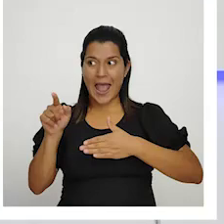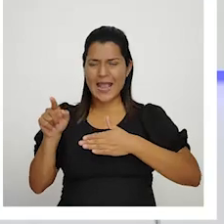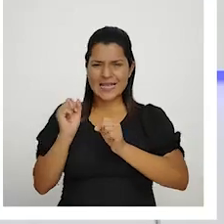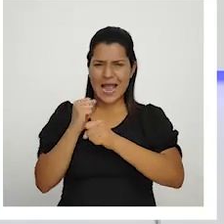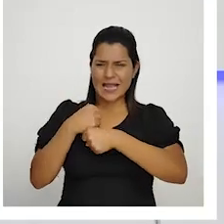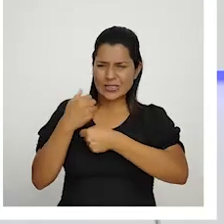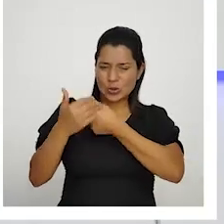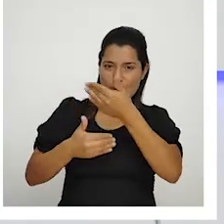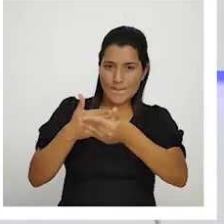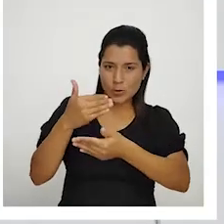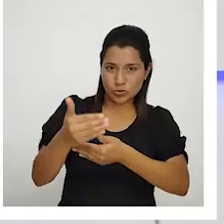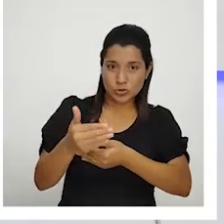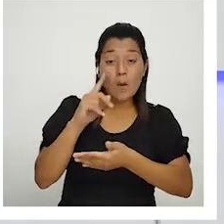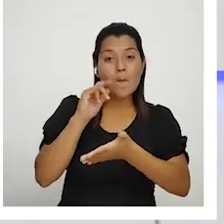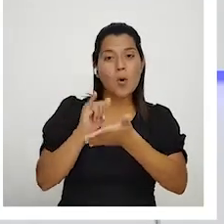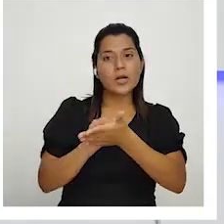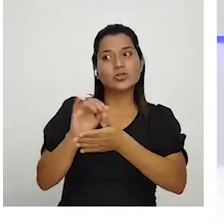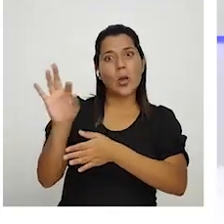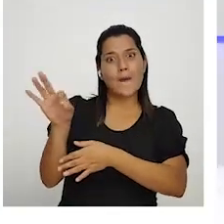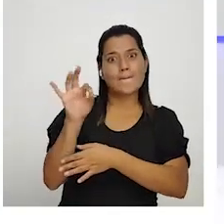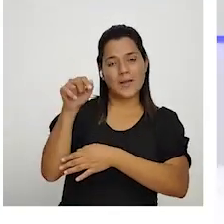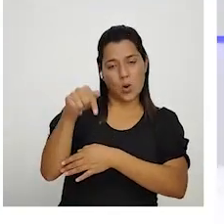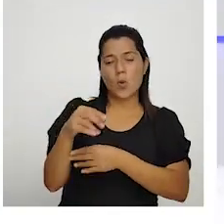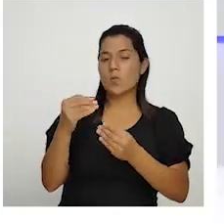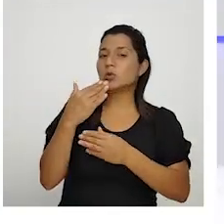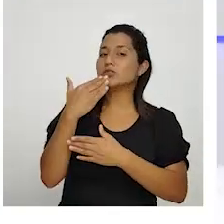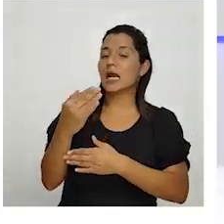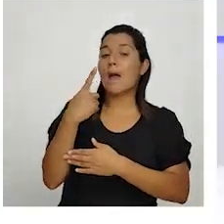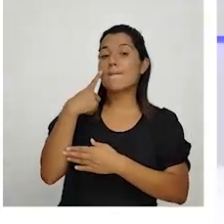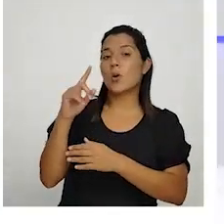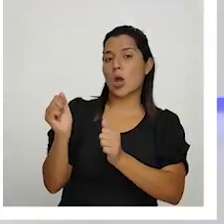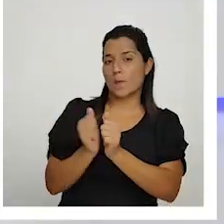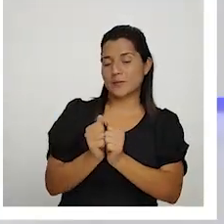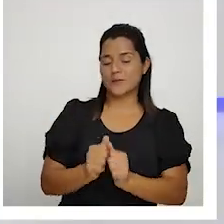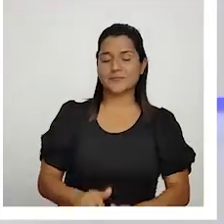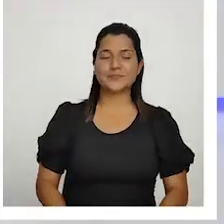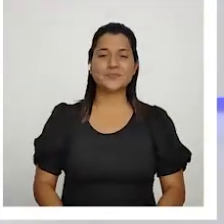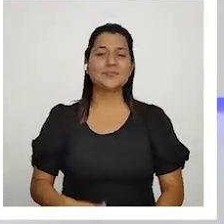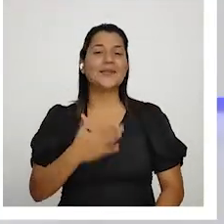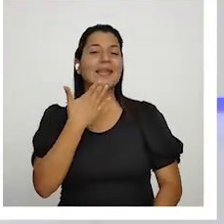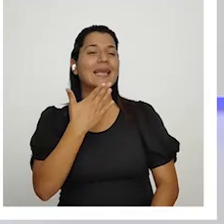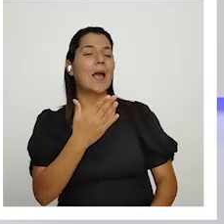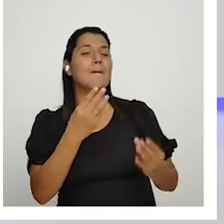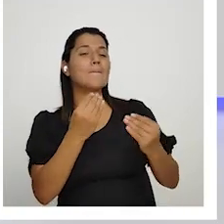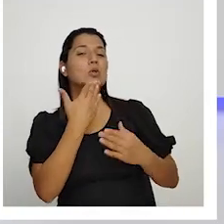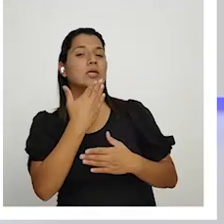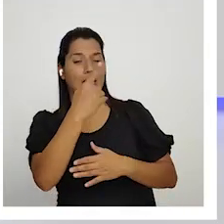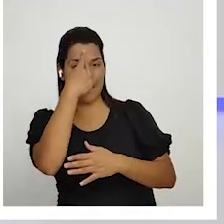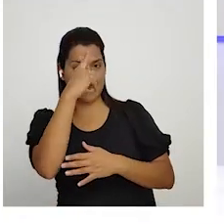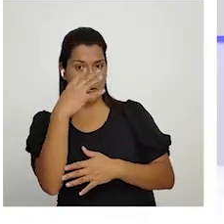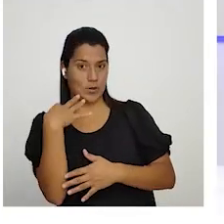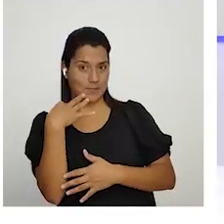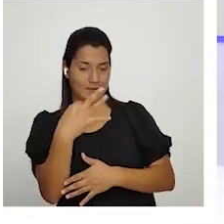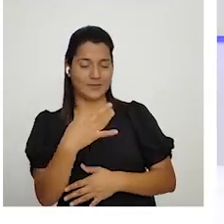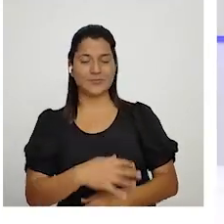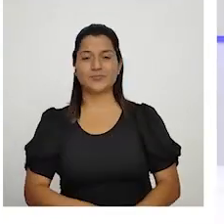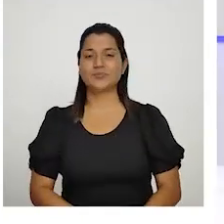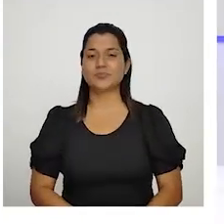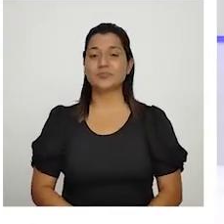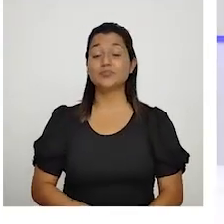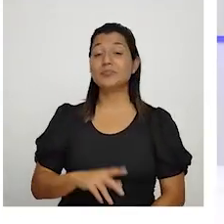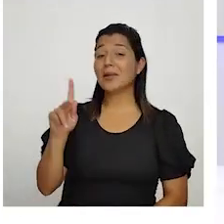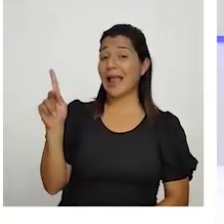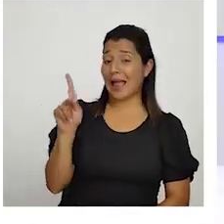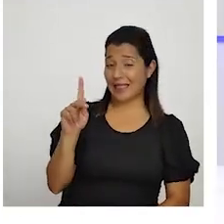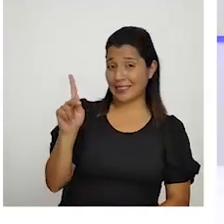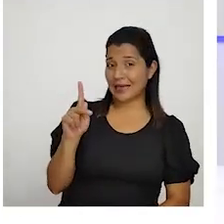lleva el día de hoy a estar aquí con ella. Así que muchísimas gracias por acompañarnos, Katherine. Gracias, muchas gracias por la invitación. Katherine, ha salido en